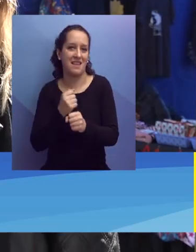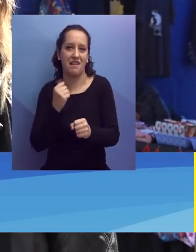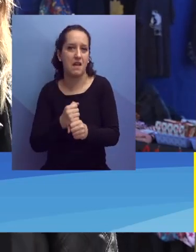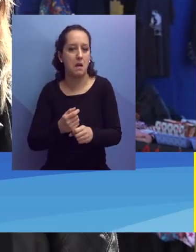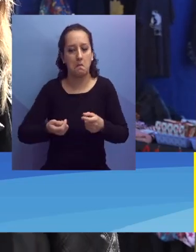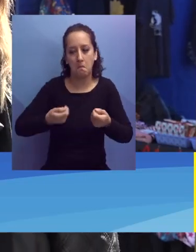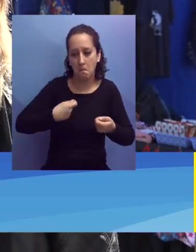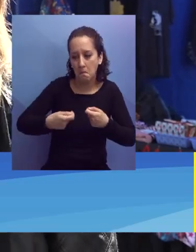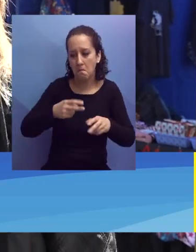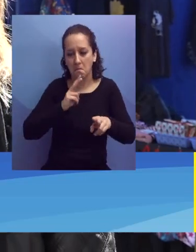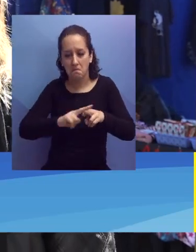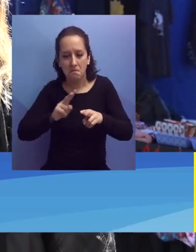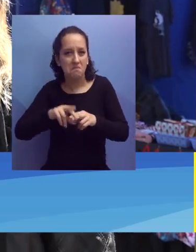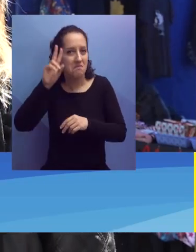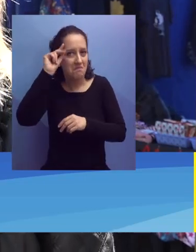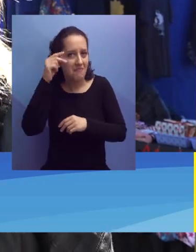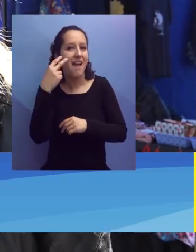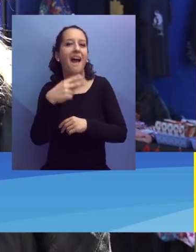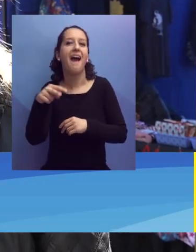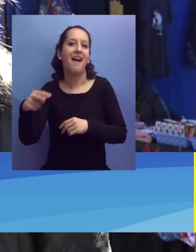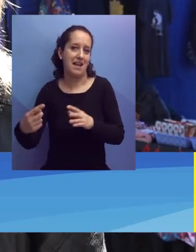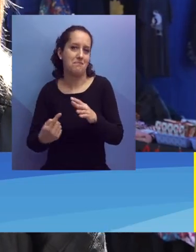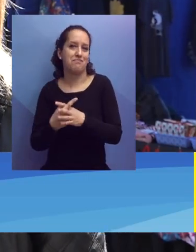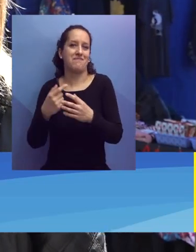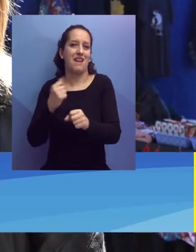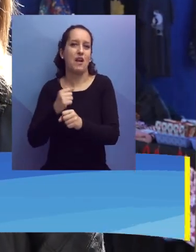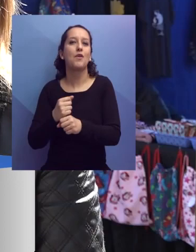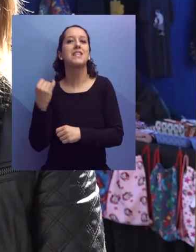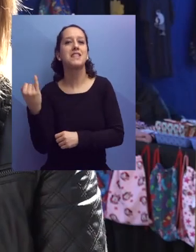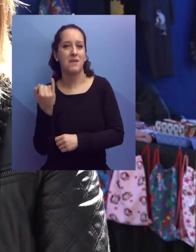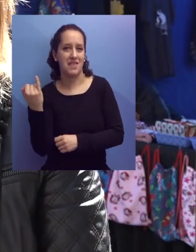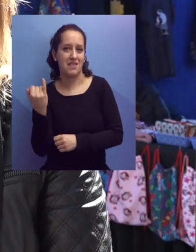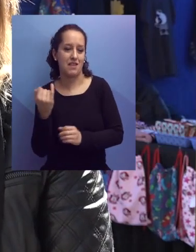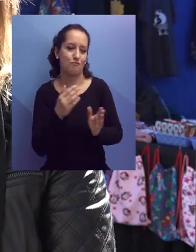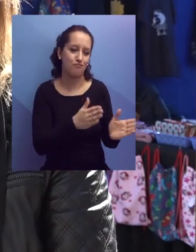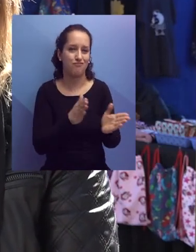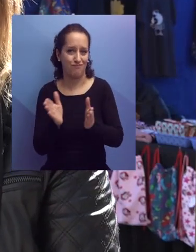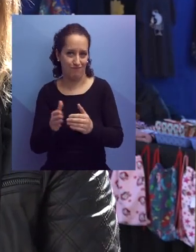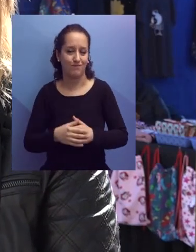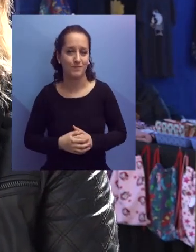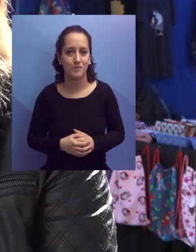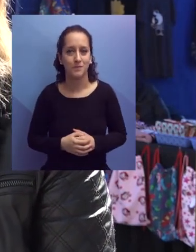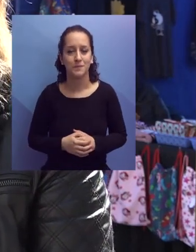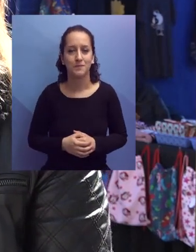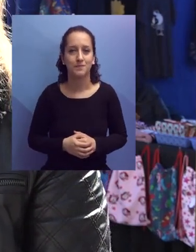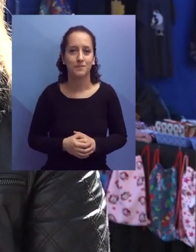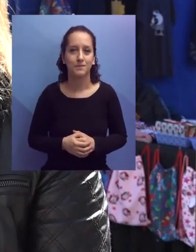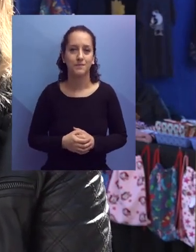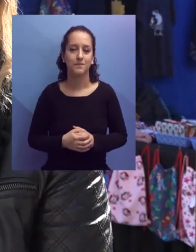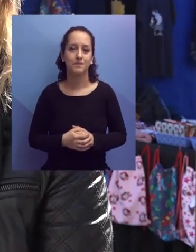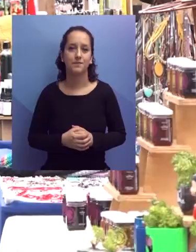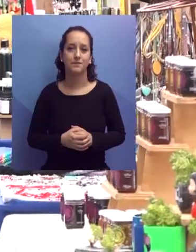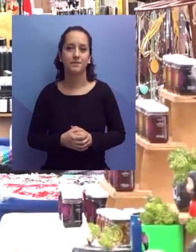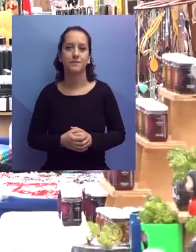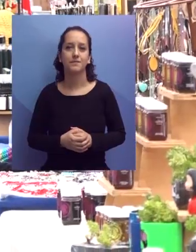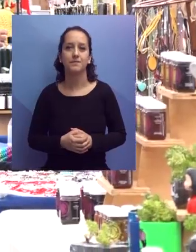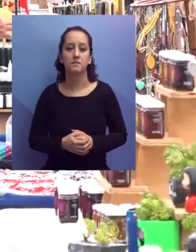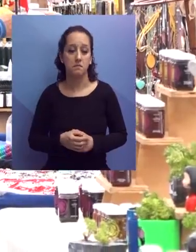de los diferentes emprendimientos y actividades que ellas se encuentran